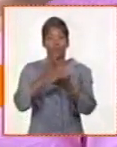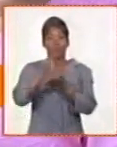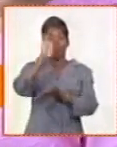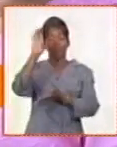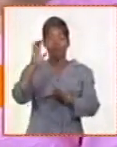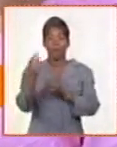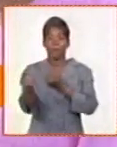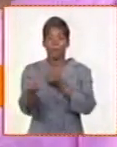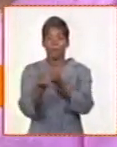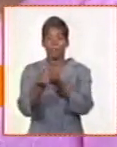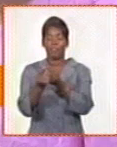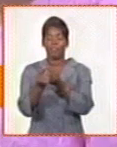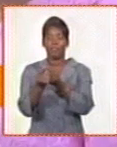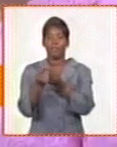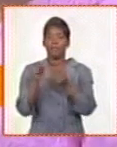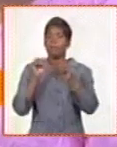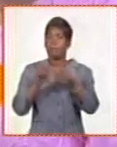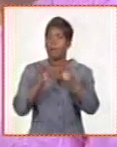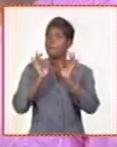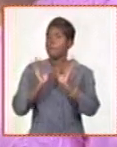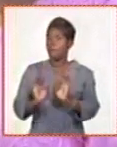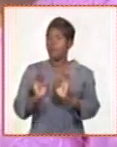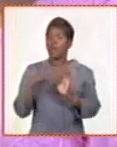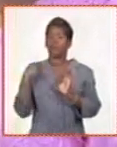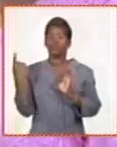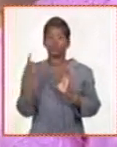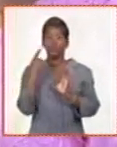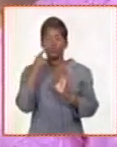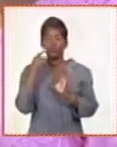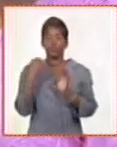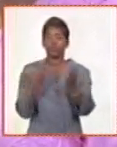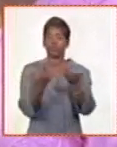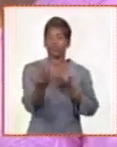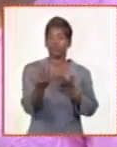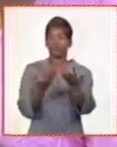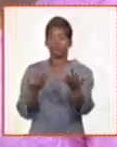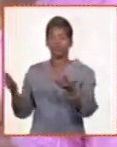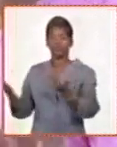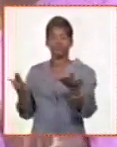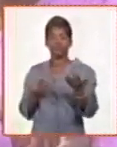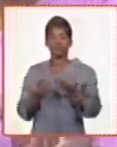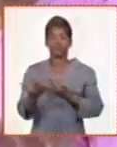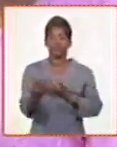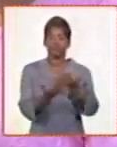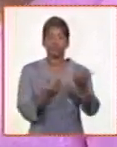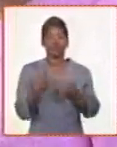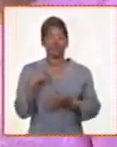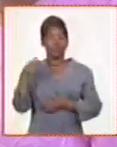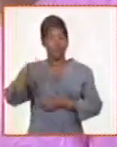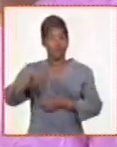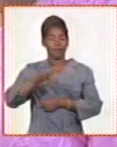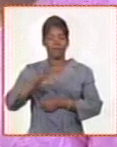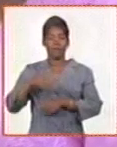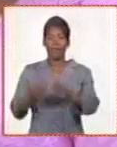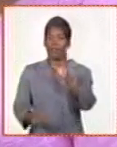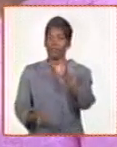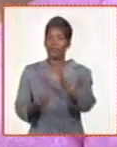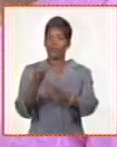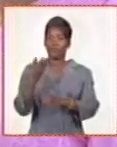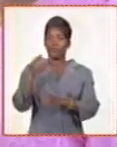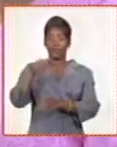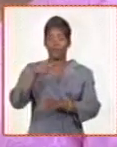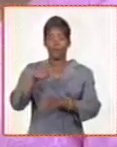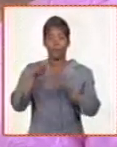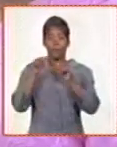emblemático, realmente. Ya estuvimos aquí inclusive en la inauguración del parque con Fidel, cuando se inauguró el Parque